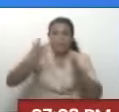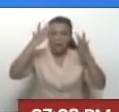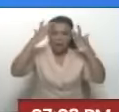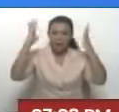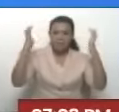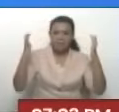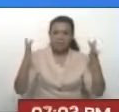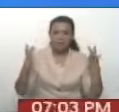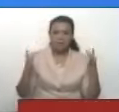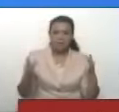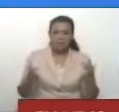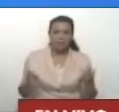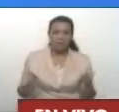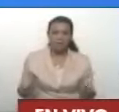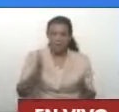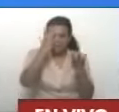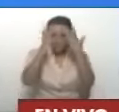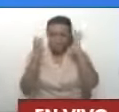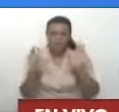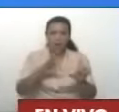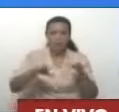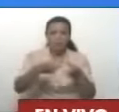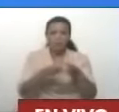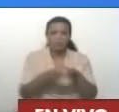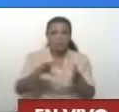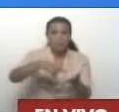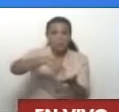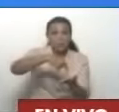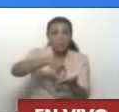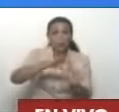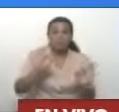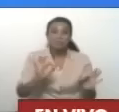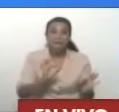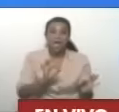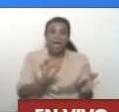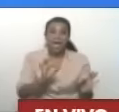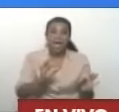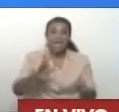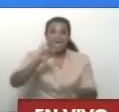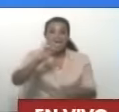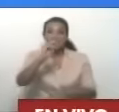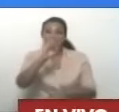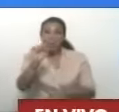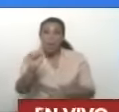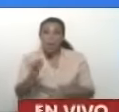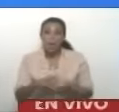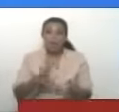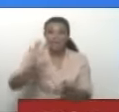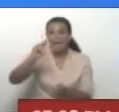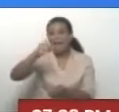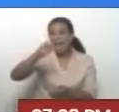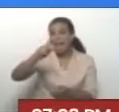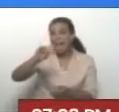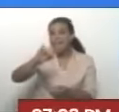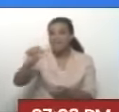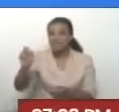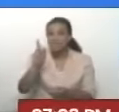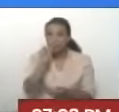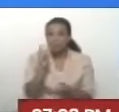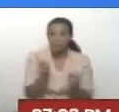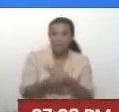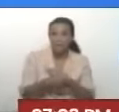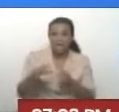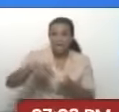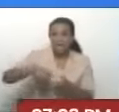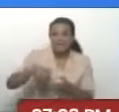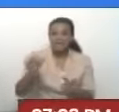carnaval. Ensamble Patrimonial Isadora Agnes Calizo del Callao